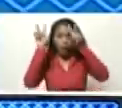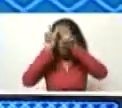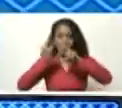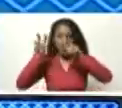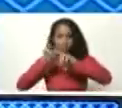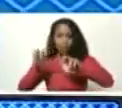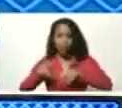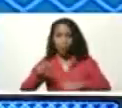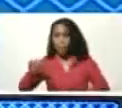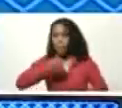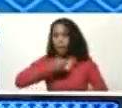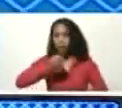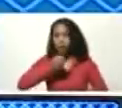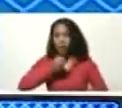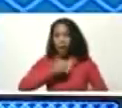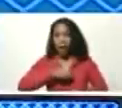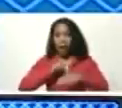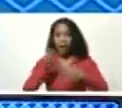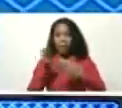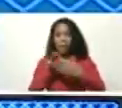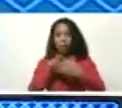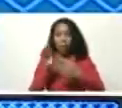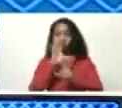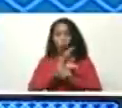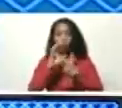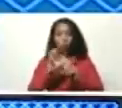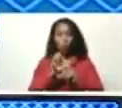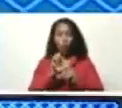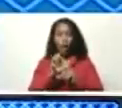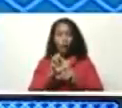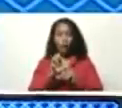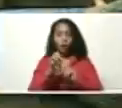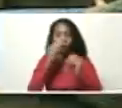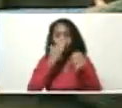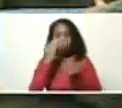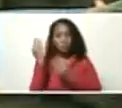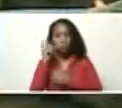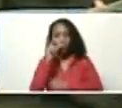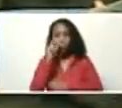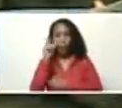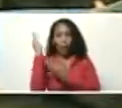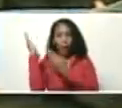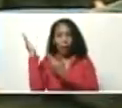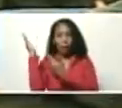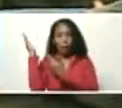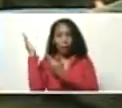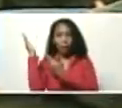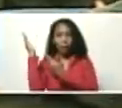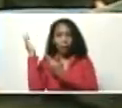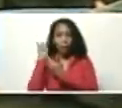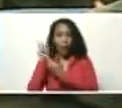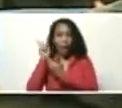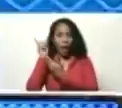investigador, periodista y ministro de Cultura, Ernesto Villegas, quien ha documentado